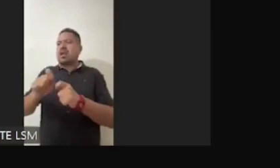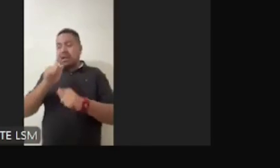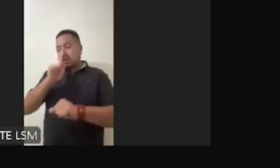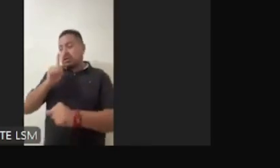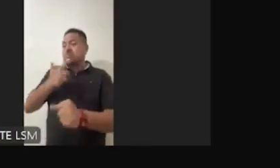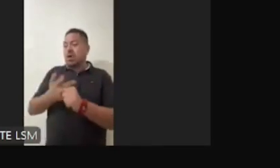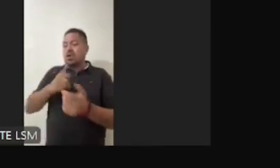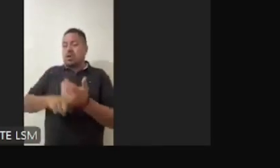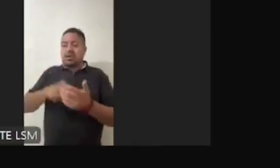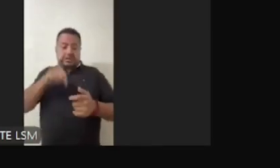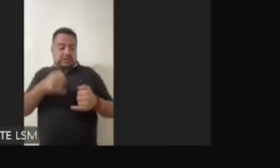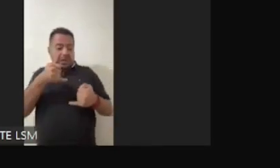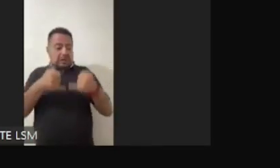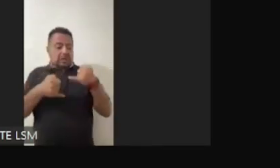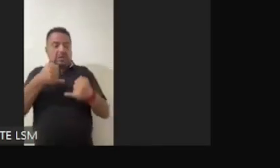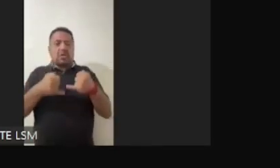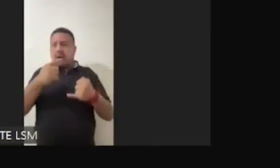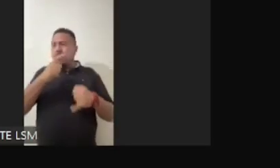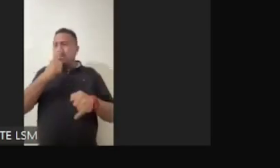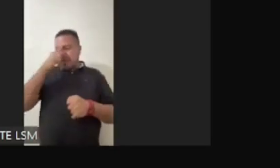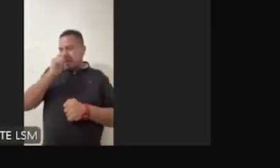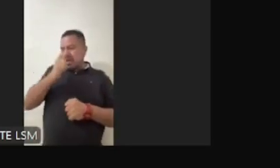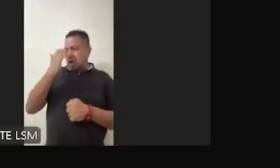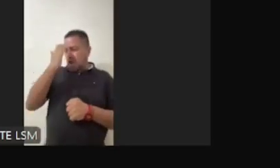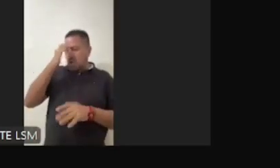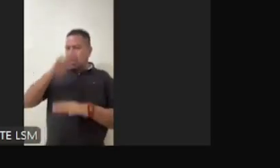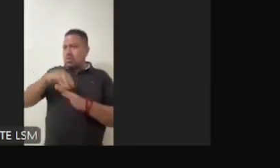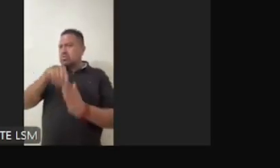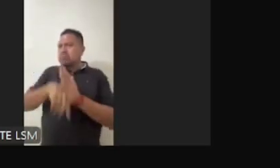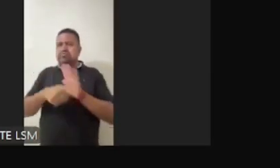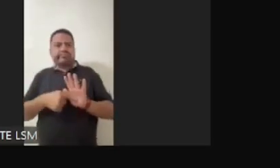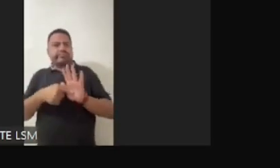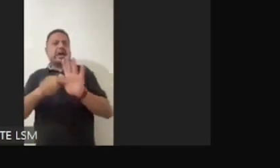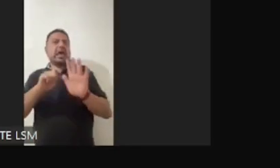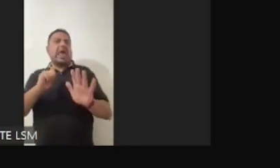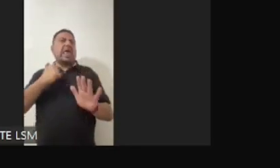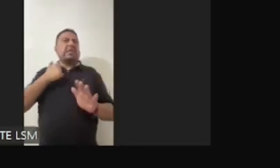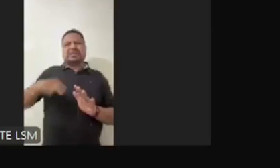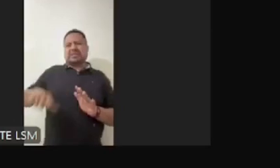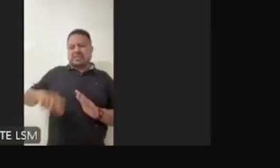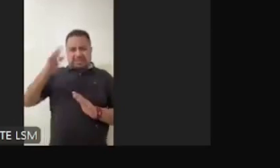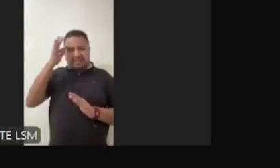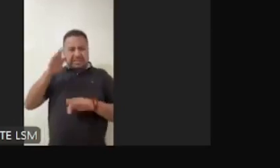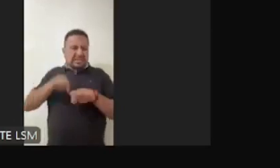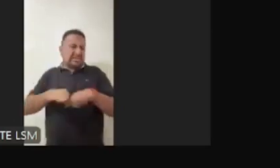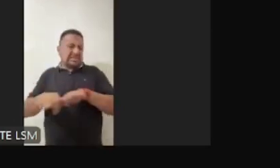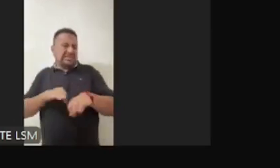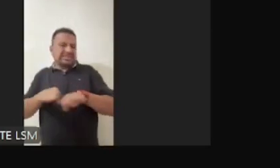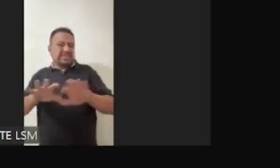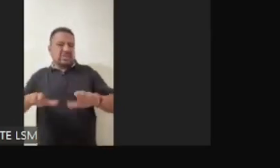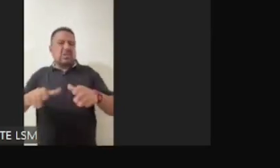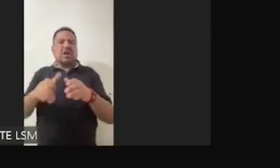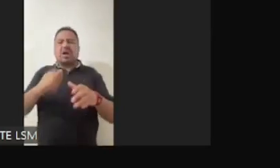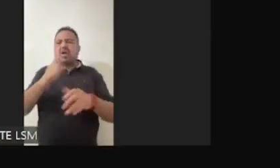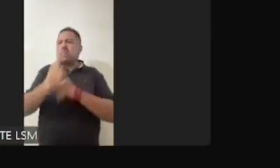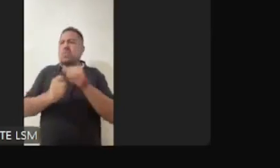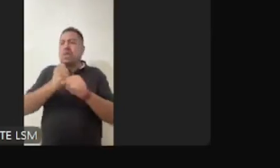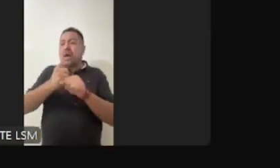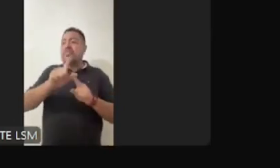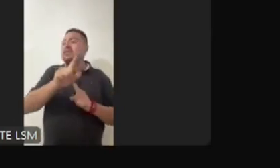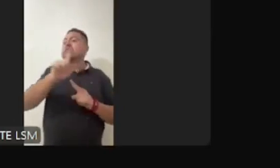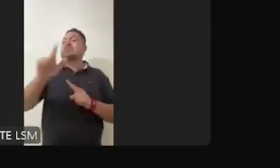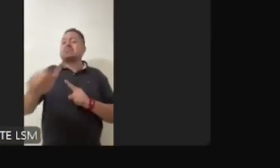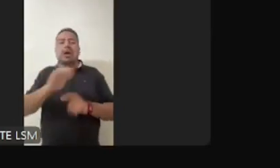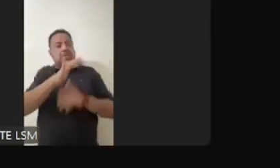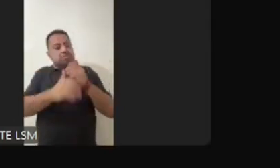a este tribunal para conocer los juicios presentados por los ex servidores públicos de representación popular hasta un año después de haber